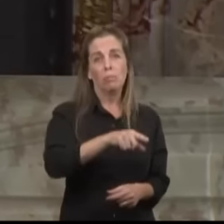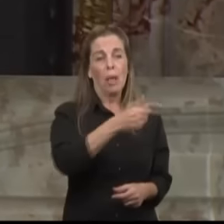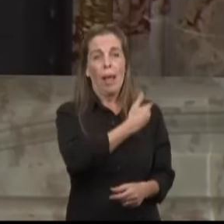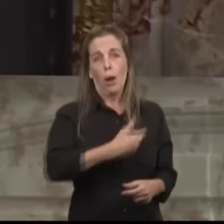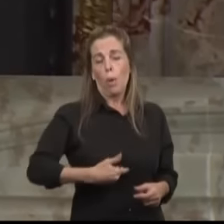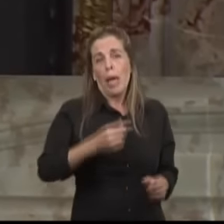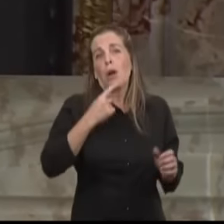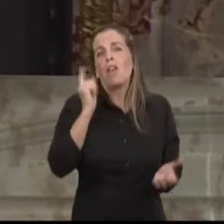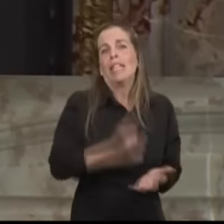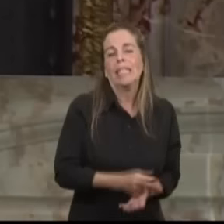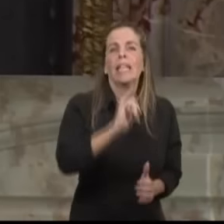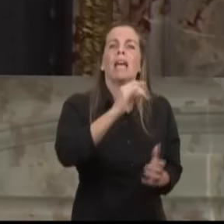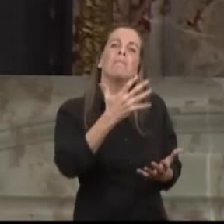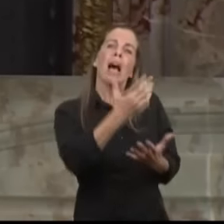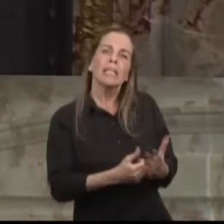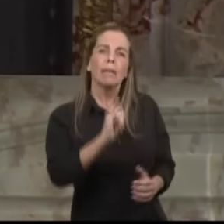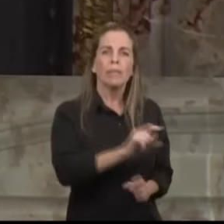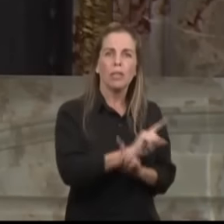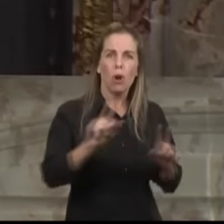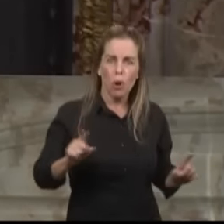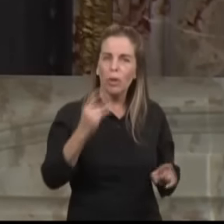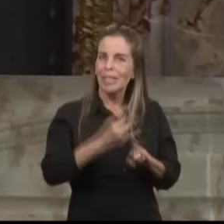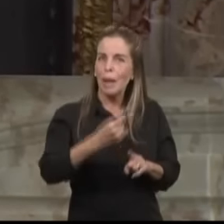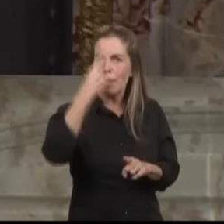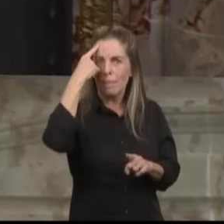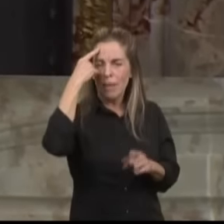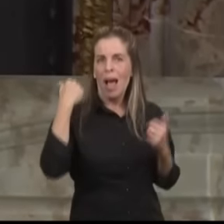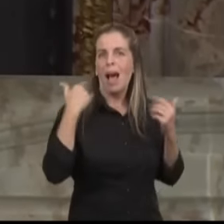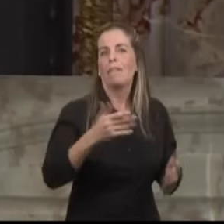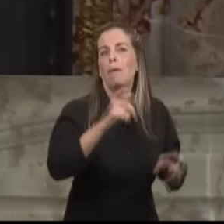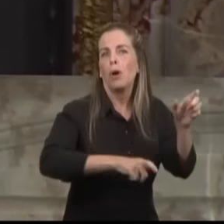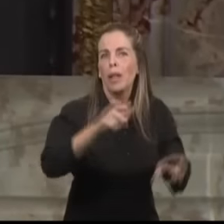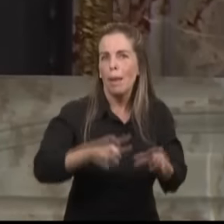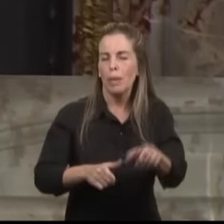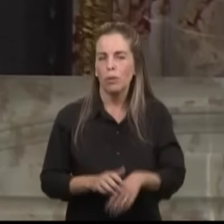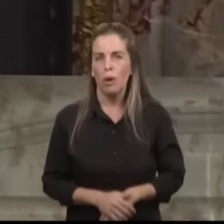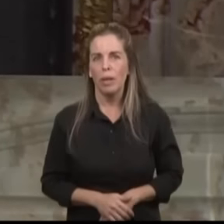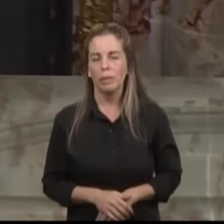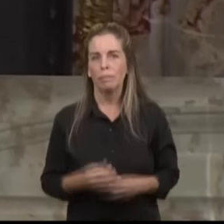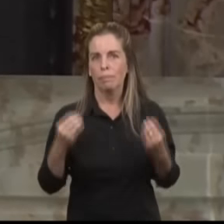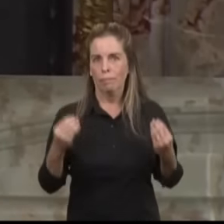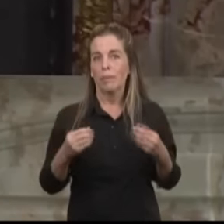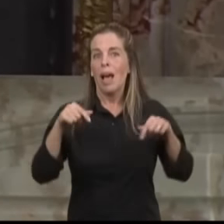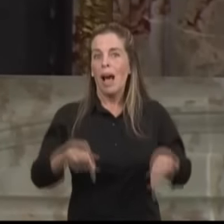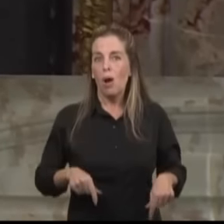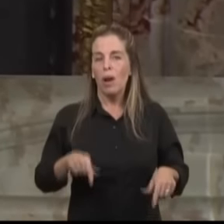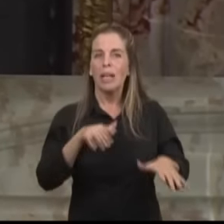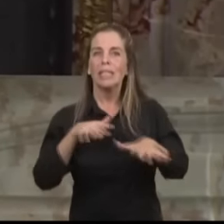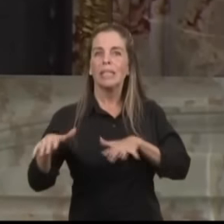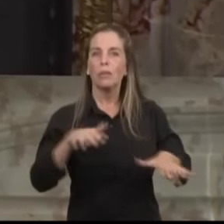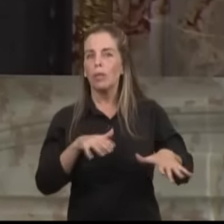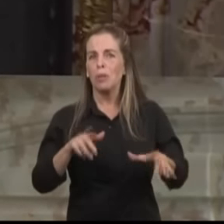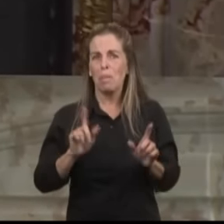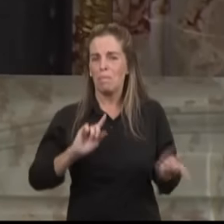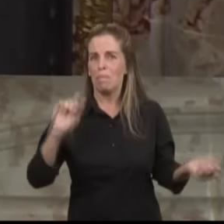los acepta o no en pos de defender los intereses de sus representados. La locura es que aquí es el